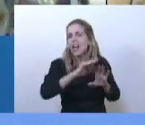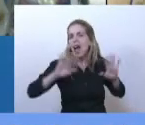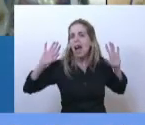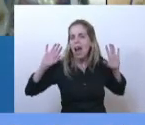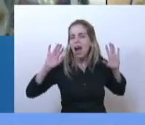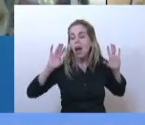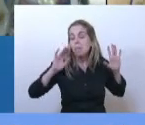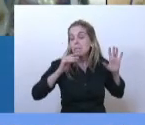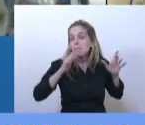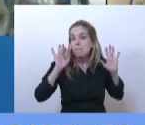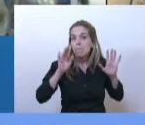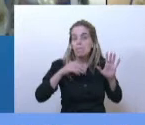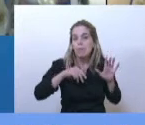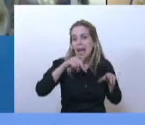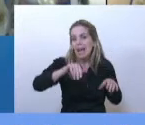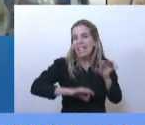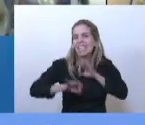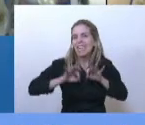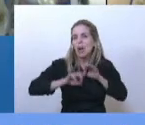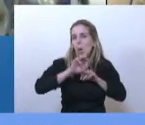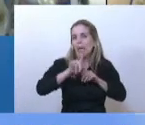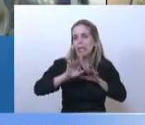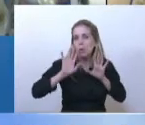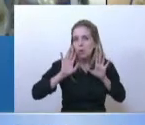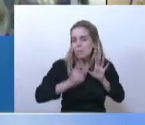por lo menos en este siglo